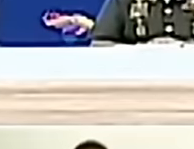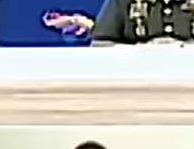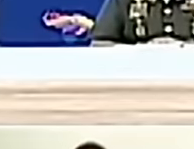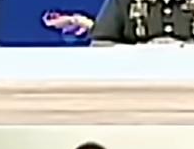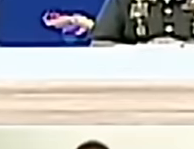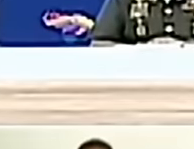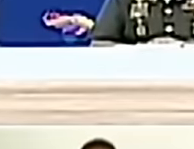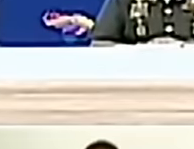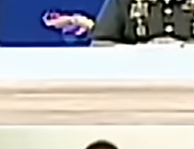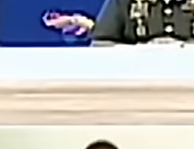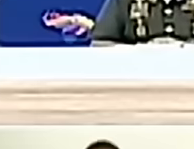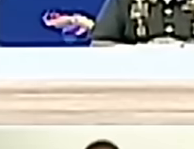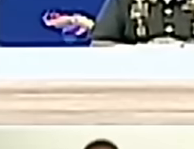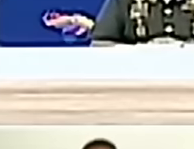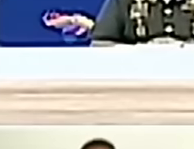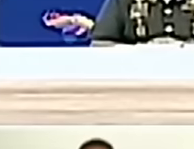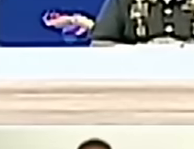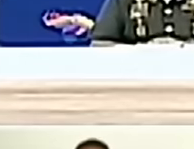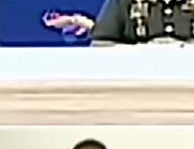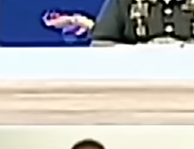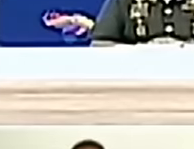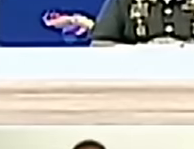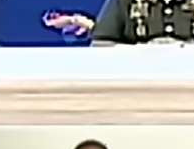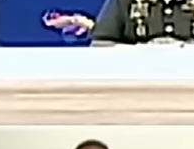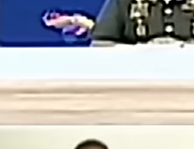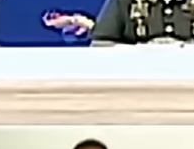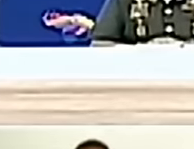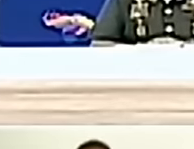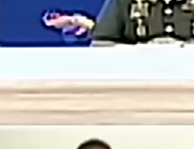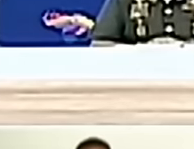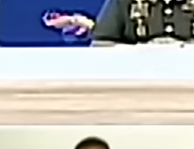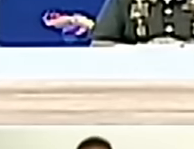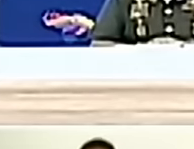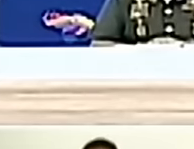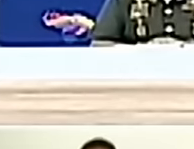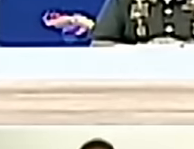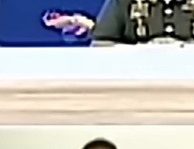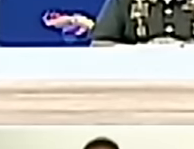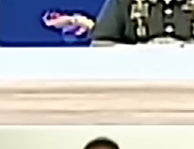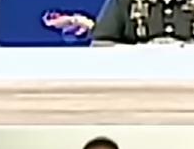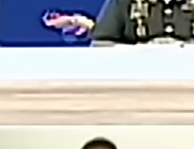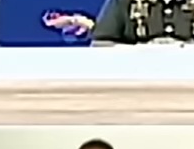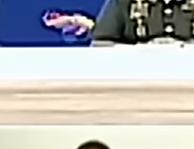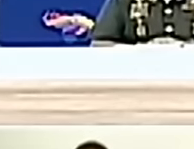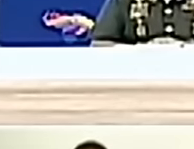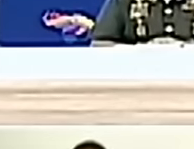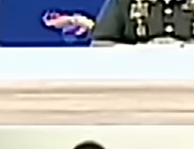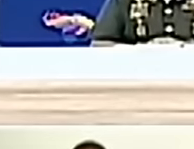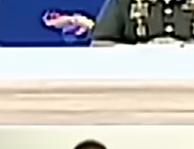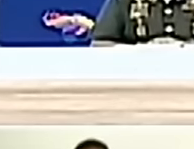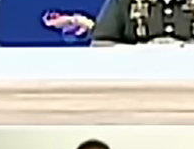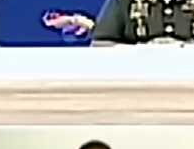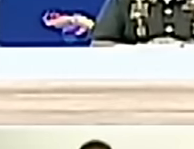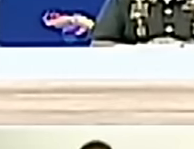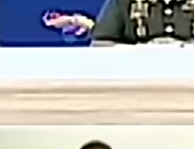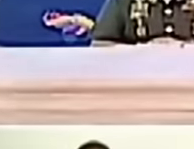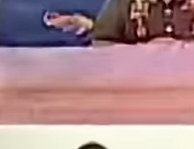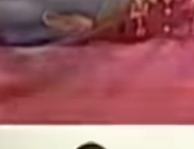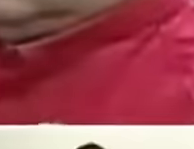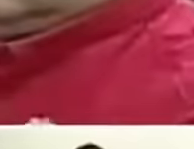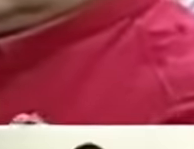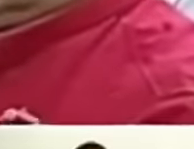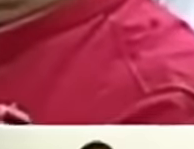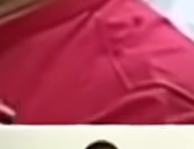REDI, de las SODI, comandantes de las unidades militares con los cuales me reuní recientemente,